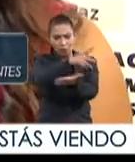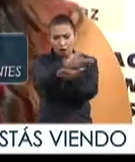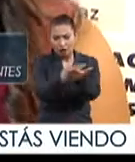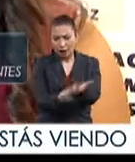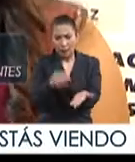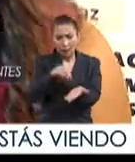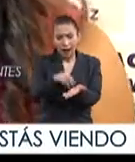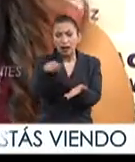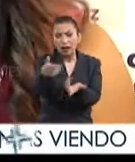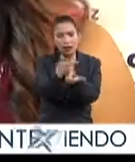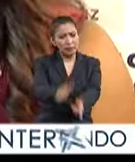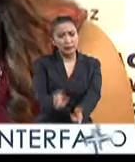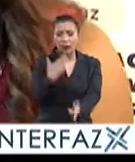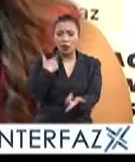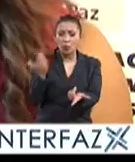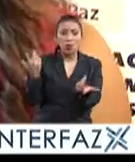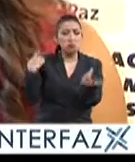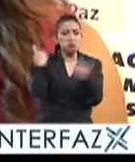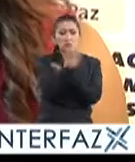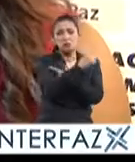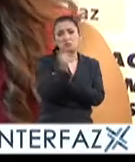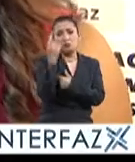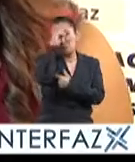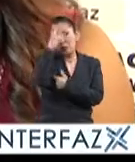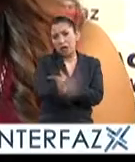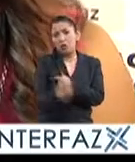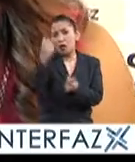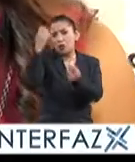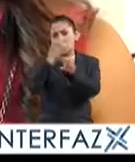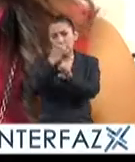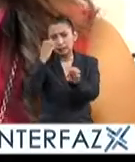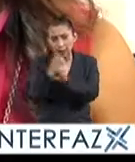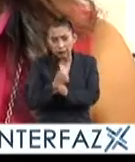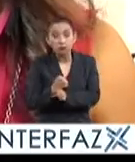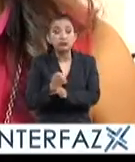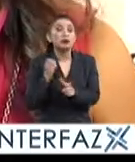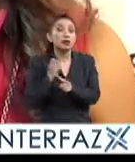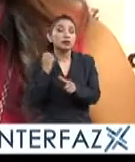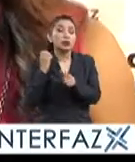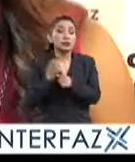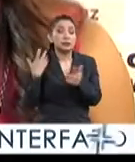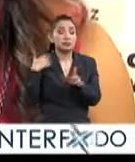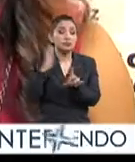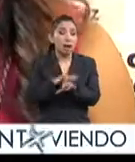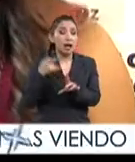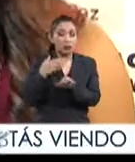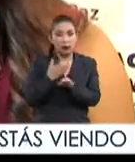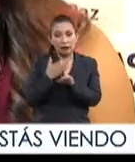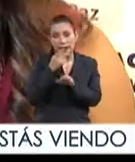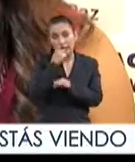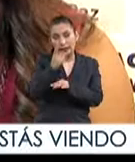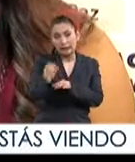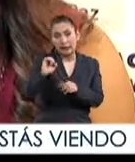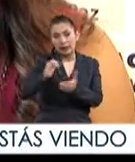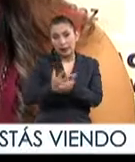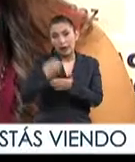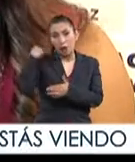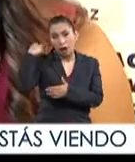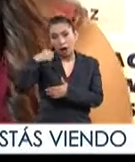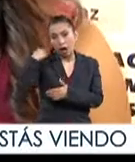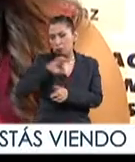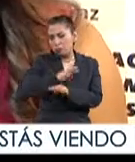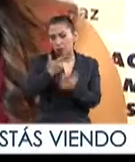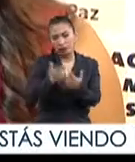programa, pues tienen libertad de tránsito en algunos estados. Entonces, principalmente ahorita se dijo que es Chiapas y